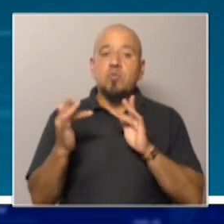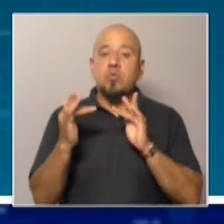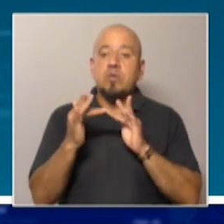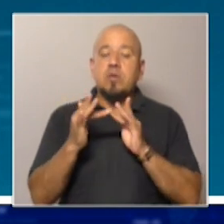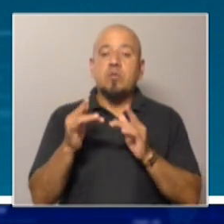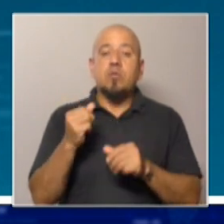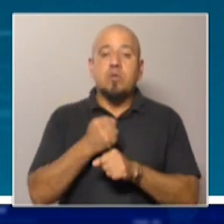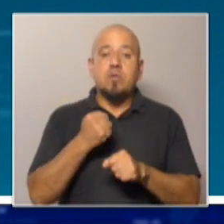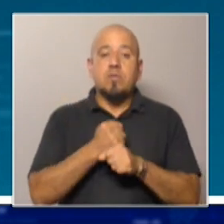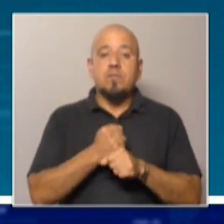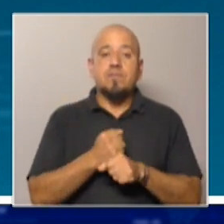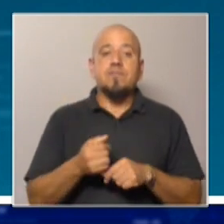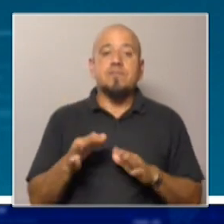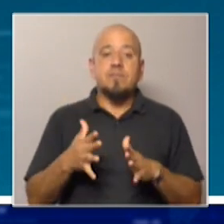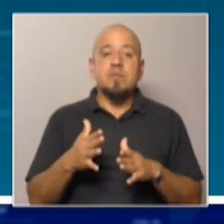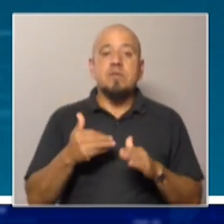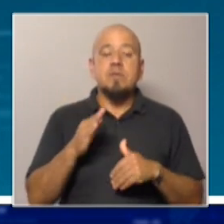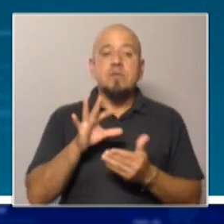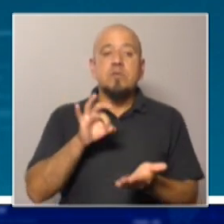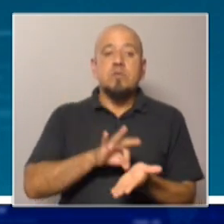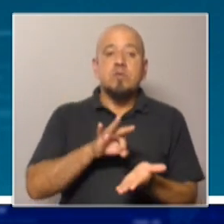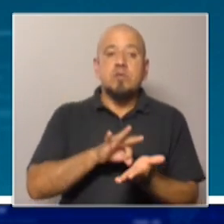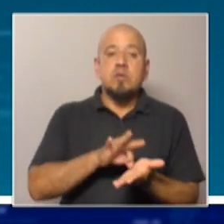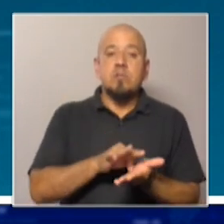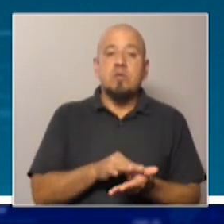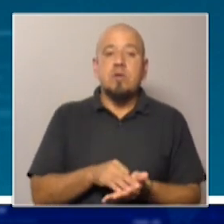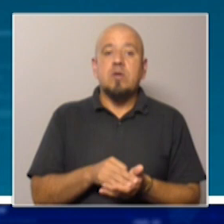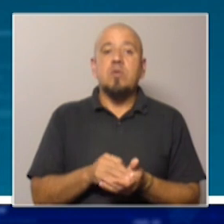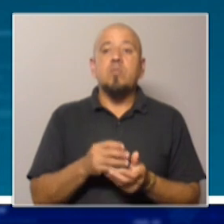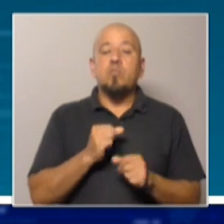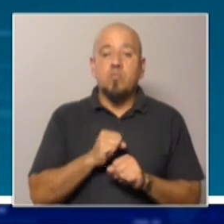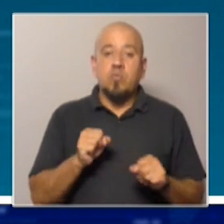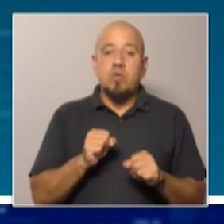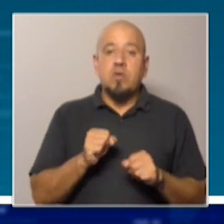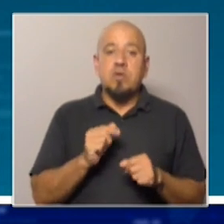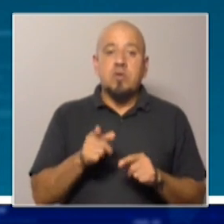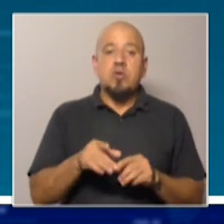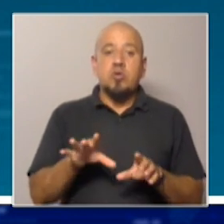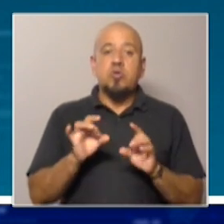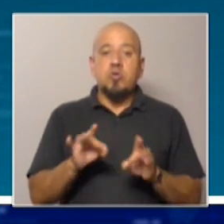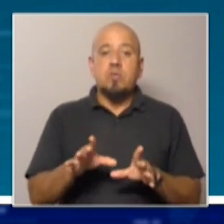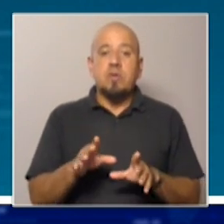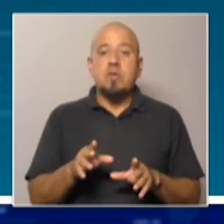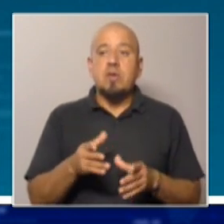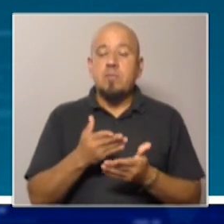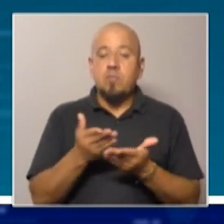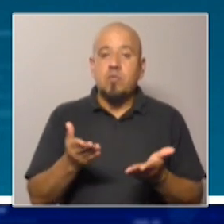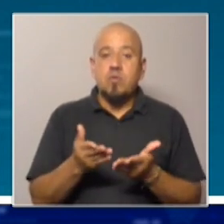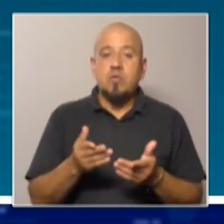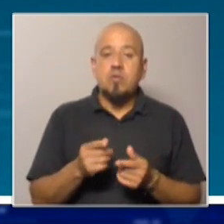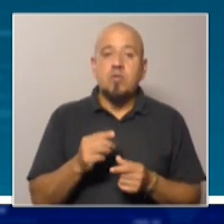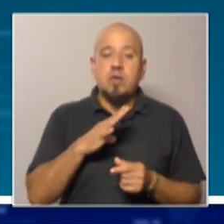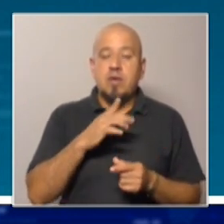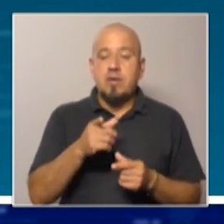laborales, sobreexige aún más un sistema que puede quedar muy sobreexigido solamente por la transmisión comunitaria que está